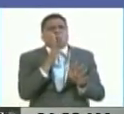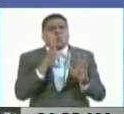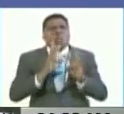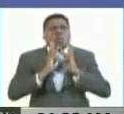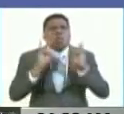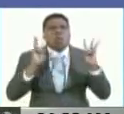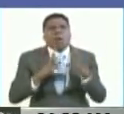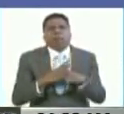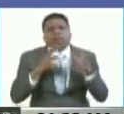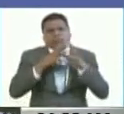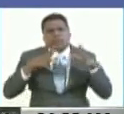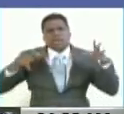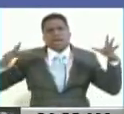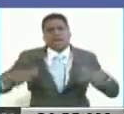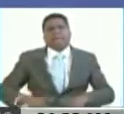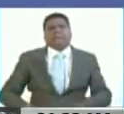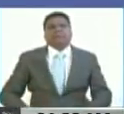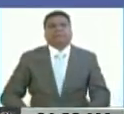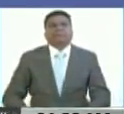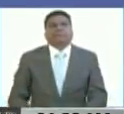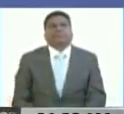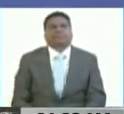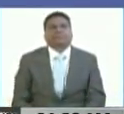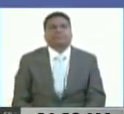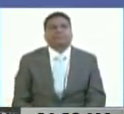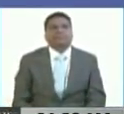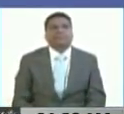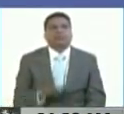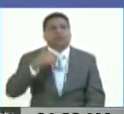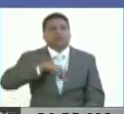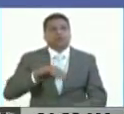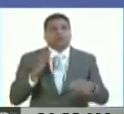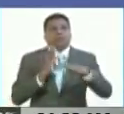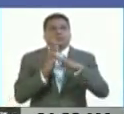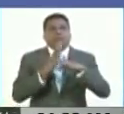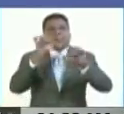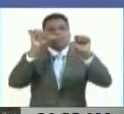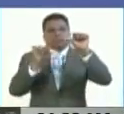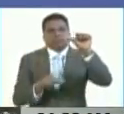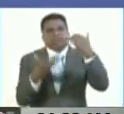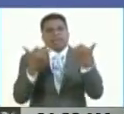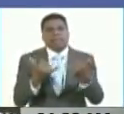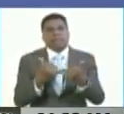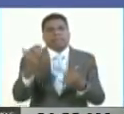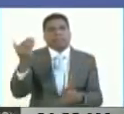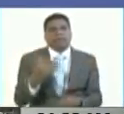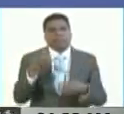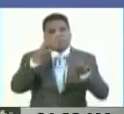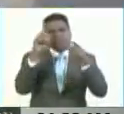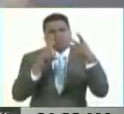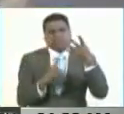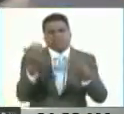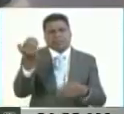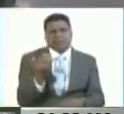muy amplio y tiene muchas caídas. Vamos nosotros a hacer una pausa en estos momentos, pero al regreso vamos a seguir detallando sobre este tema. Ya